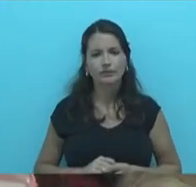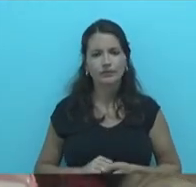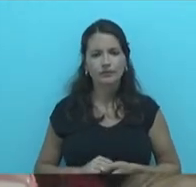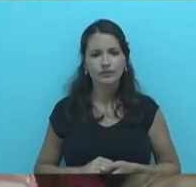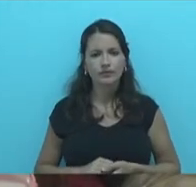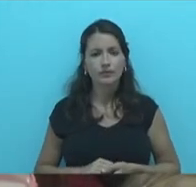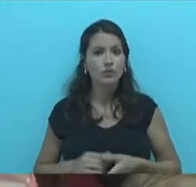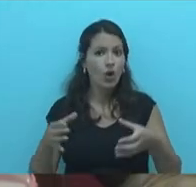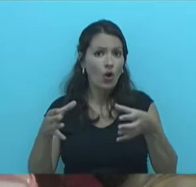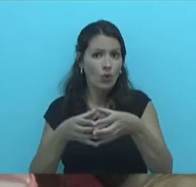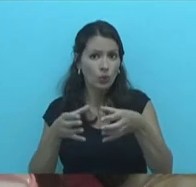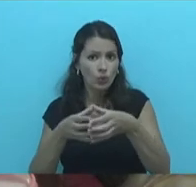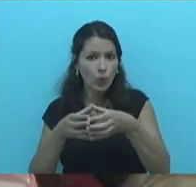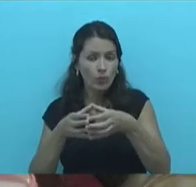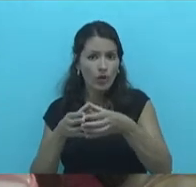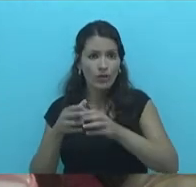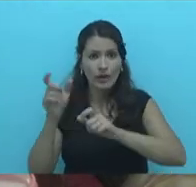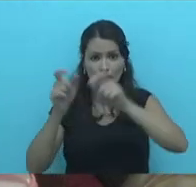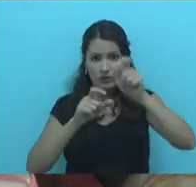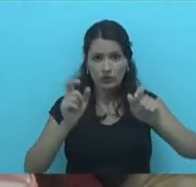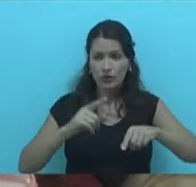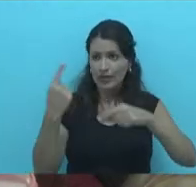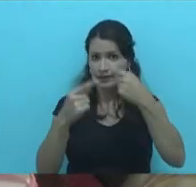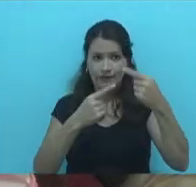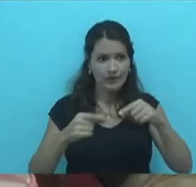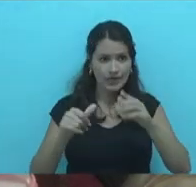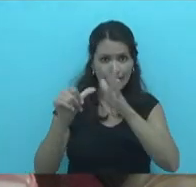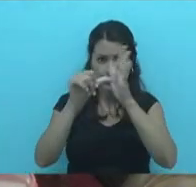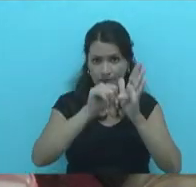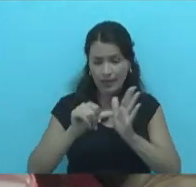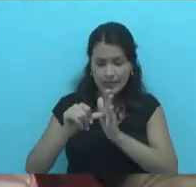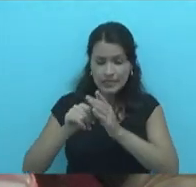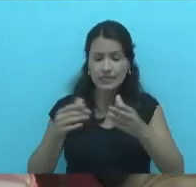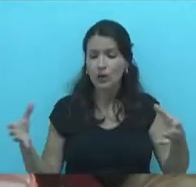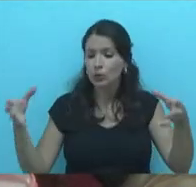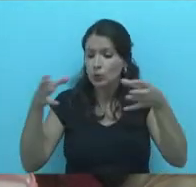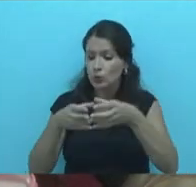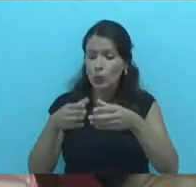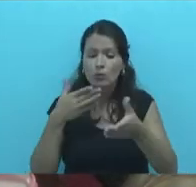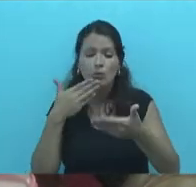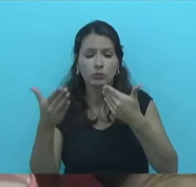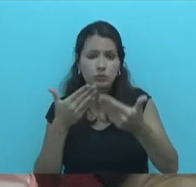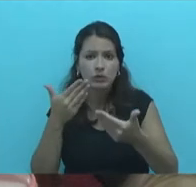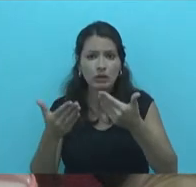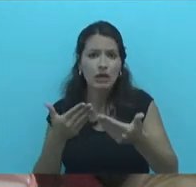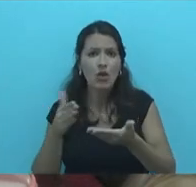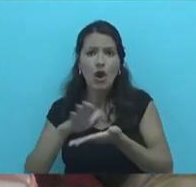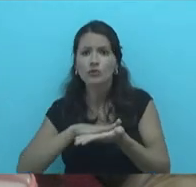comité arbitral, se evitaron la mayoría de las guerras en el mundo. Solamente se